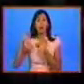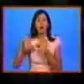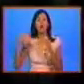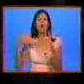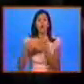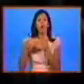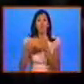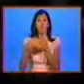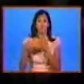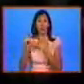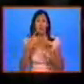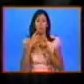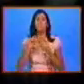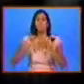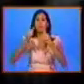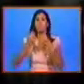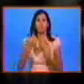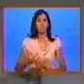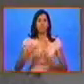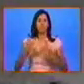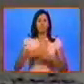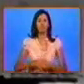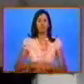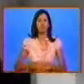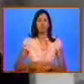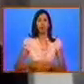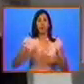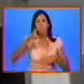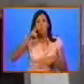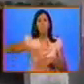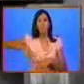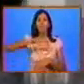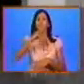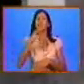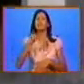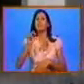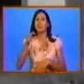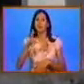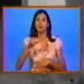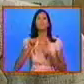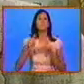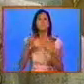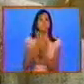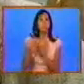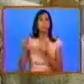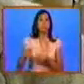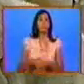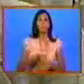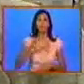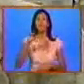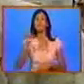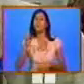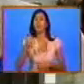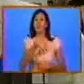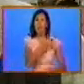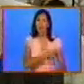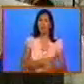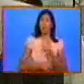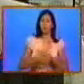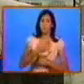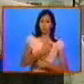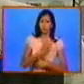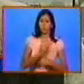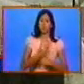los que el Che luchó toda su vida. En el poblado de La Higuera ocurrió lo inesperado. El Che cayó herido en el